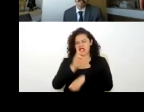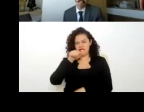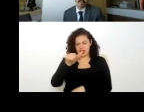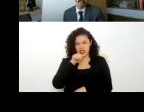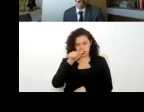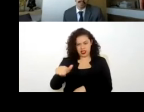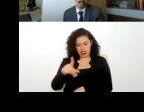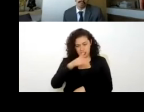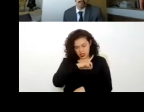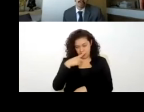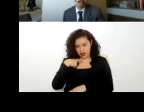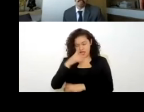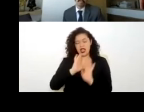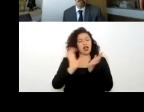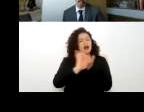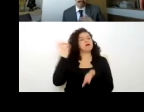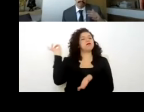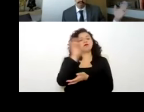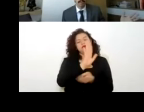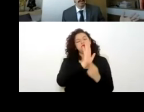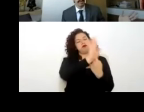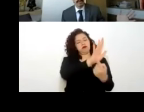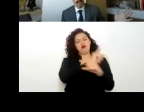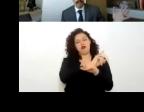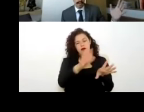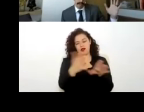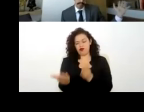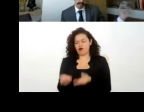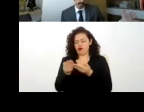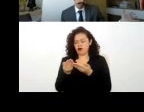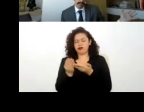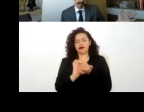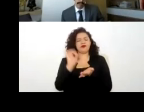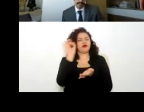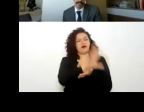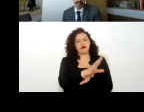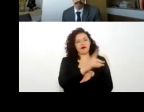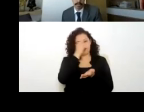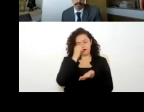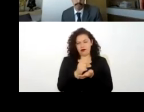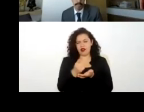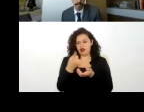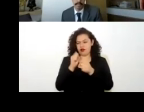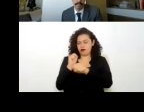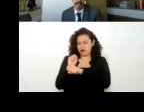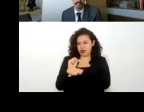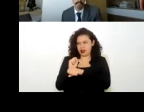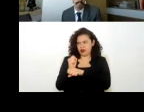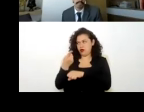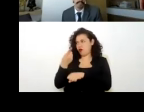tendrías que estar presentando tu información respecto del mes anterior.